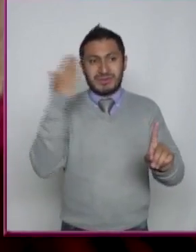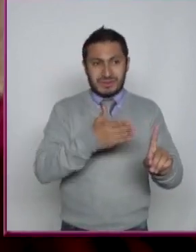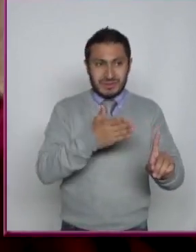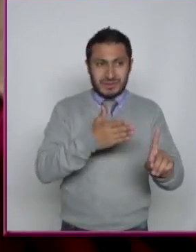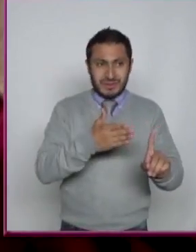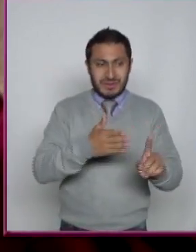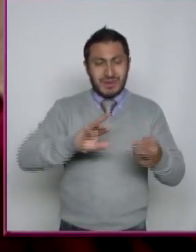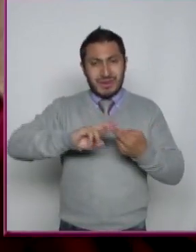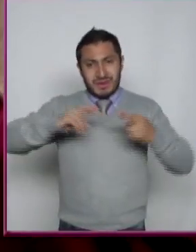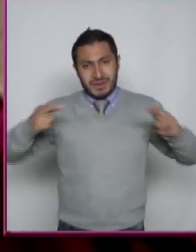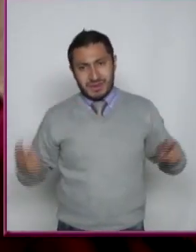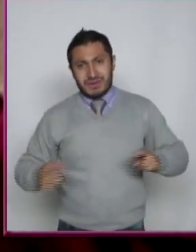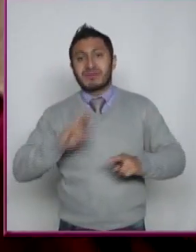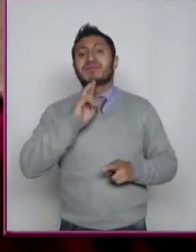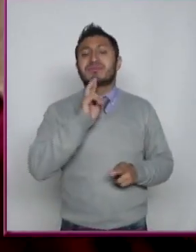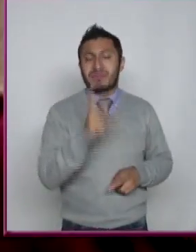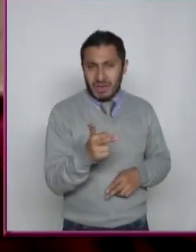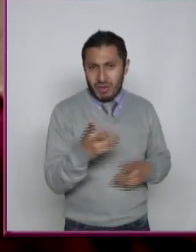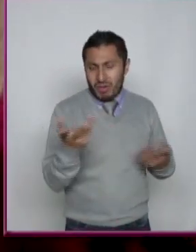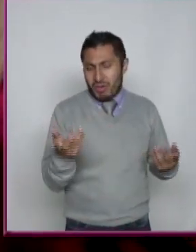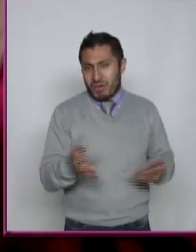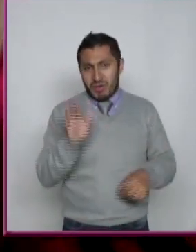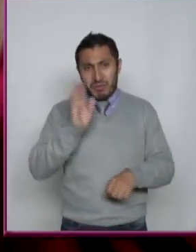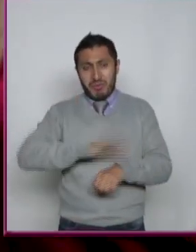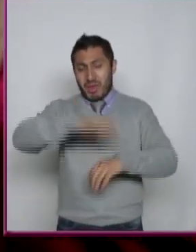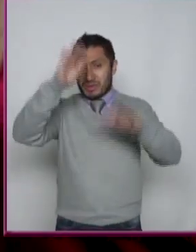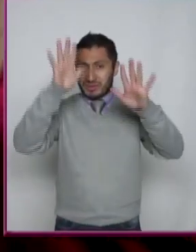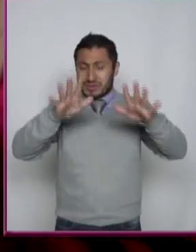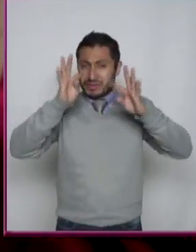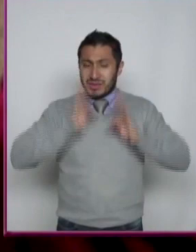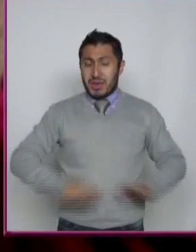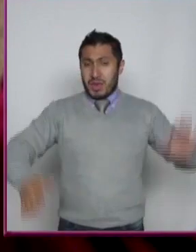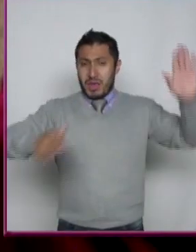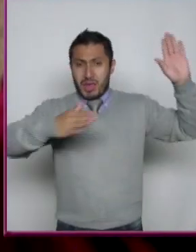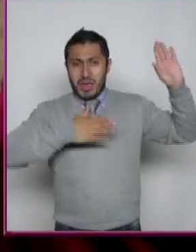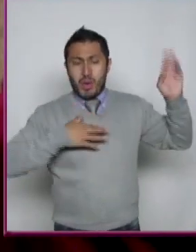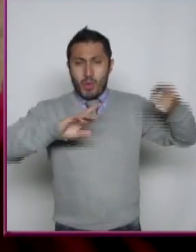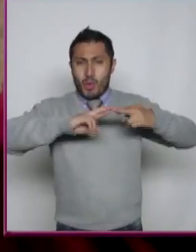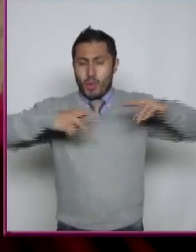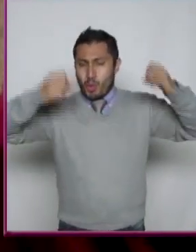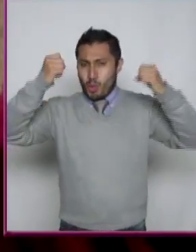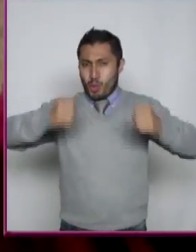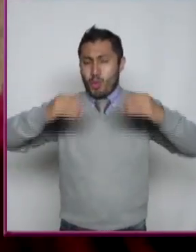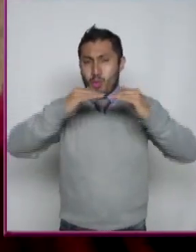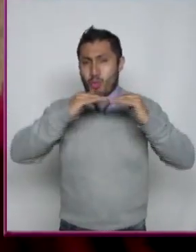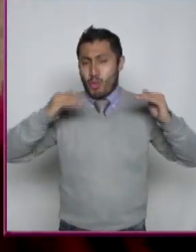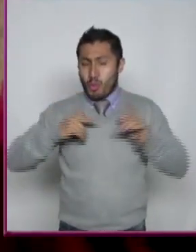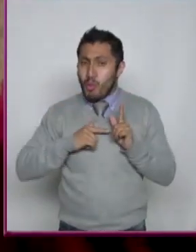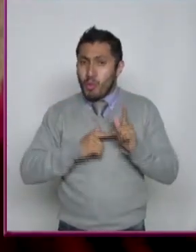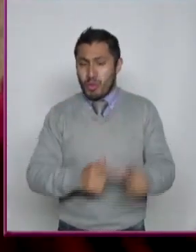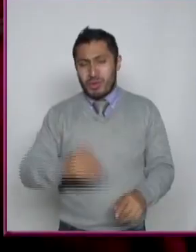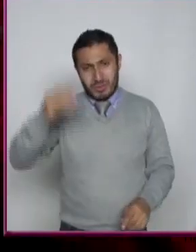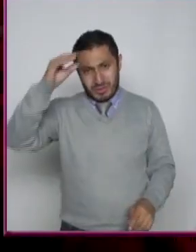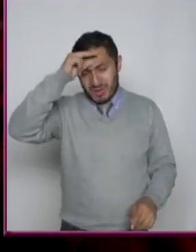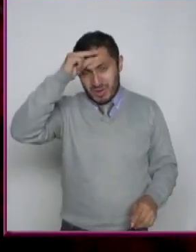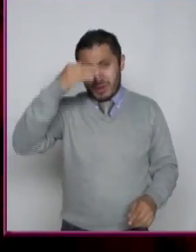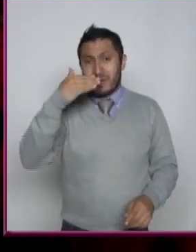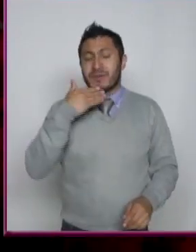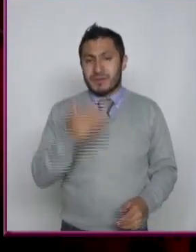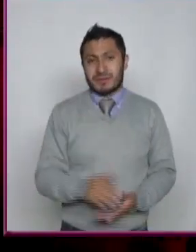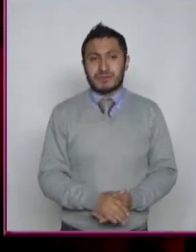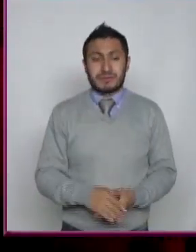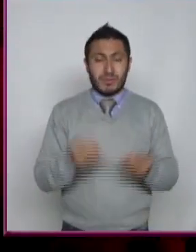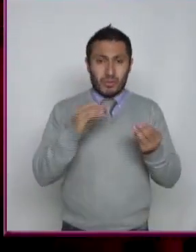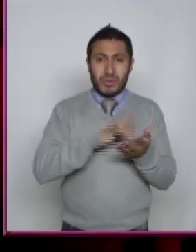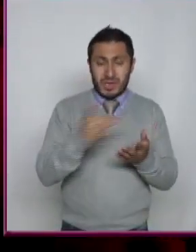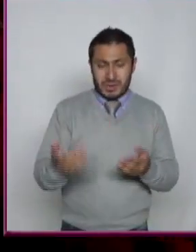hacia esta relación un poco más estable, más comprometida, más madura, por decirlo de alguna manera. César, muchas